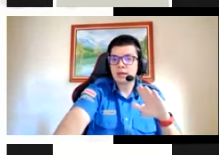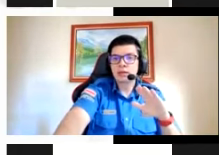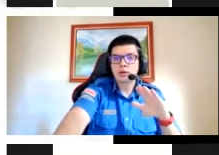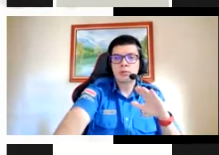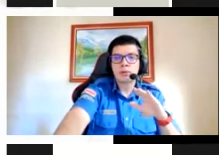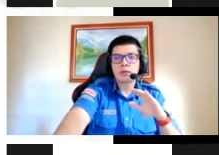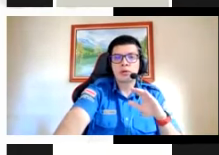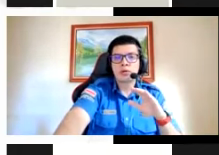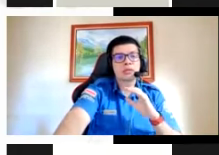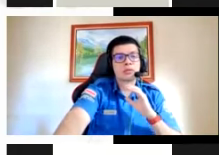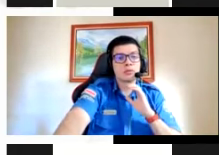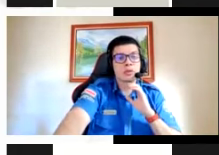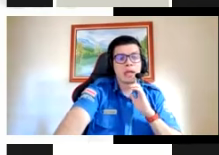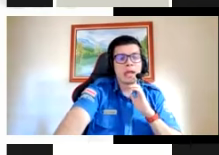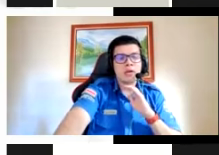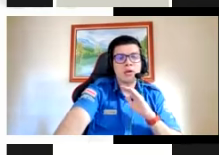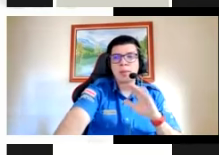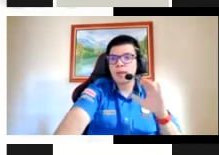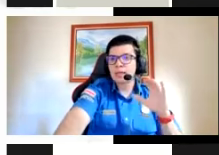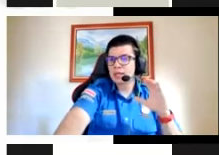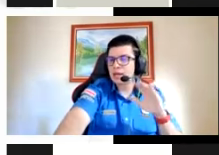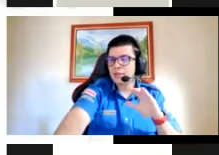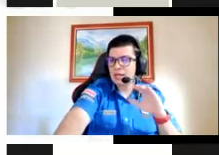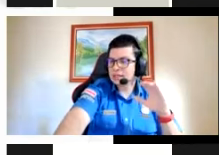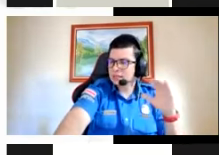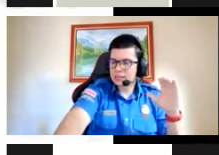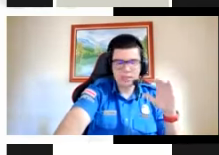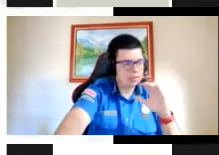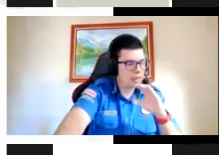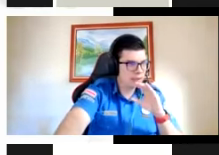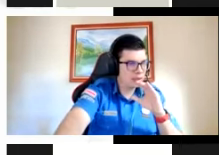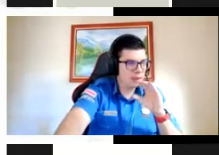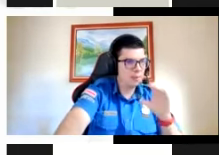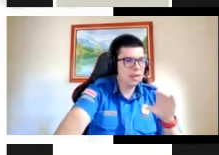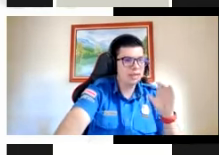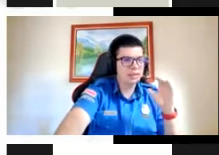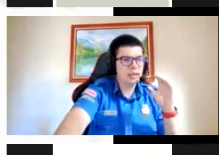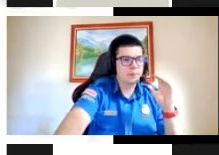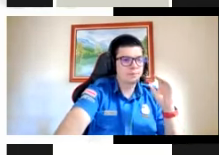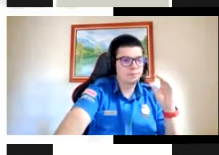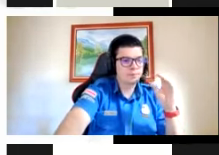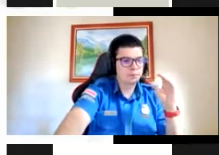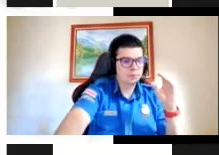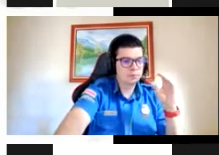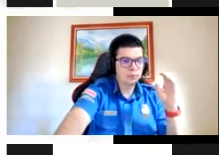a cumplir con esto. ¿Qué normas van a ser las directamente más